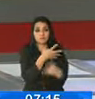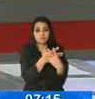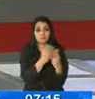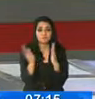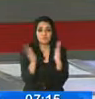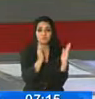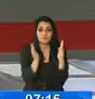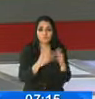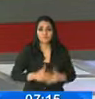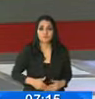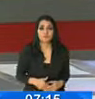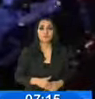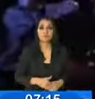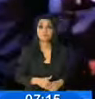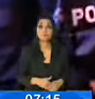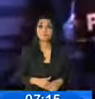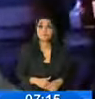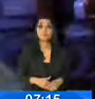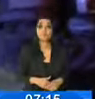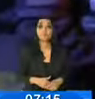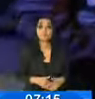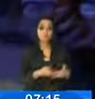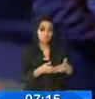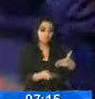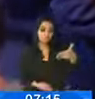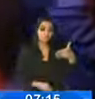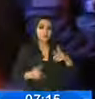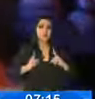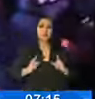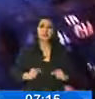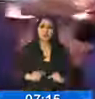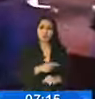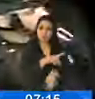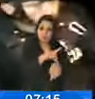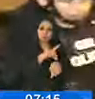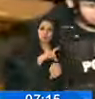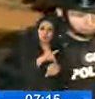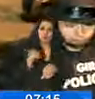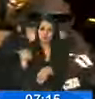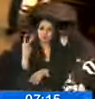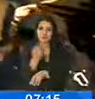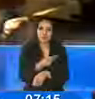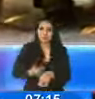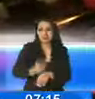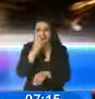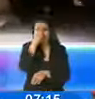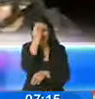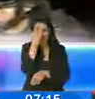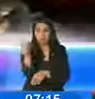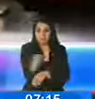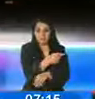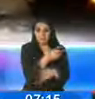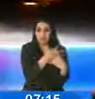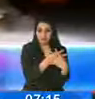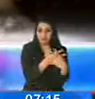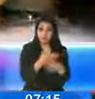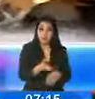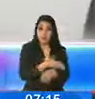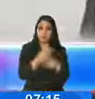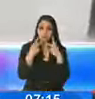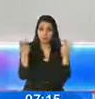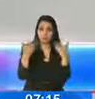preventiva. Según un parte médico realizado tras la detención del vicepresidente Jorge Glass, que se hizo público en las últimas